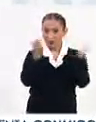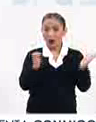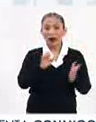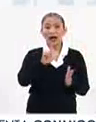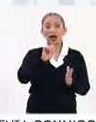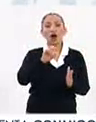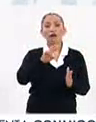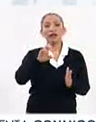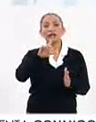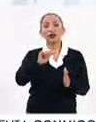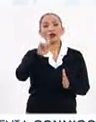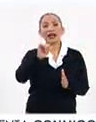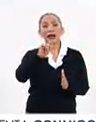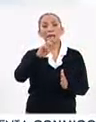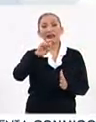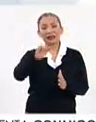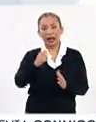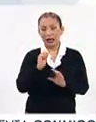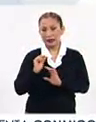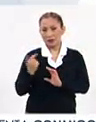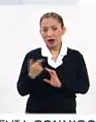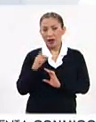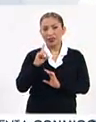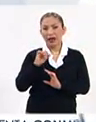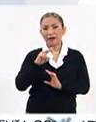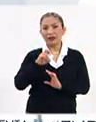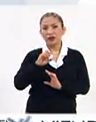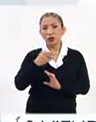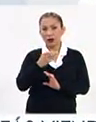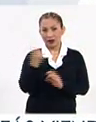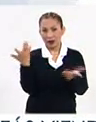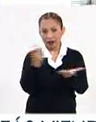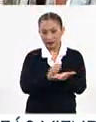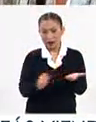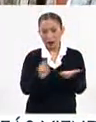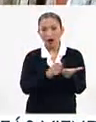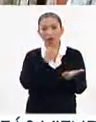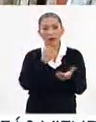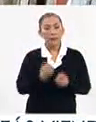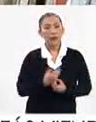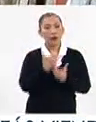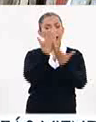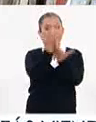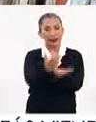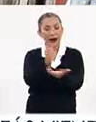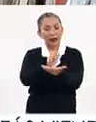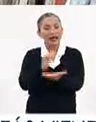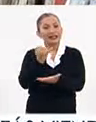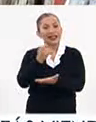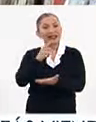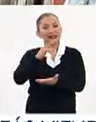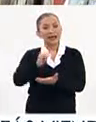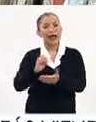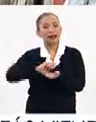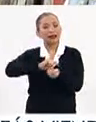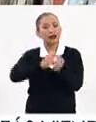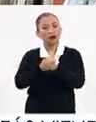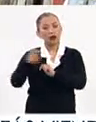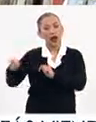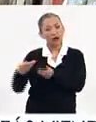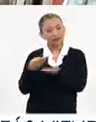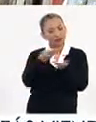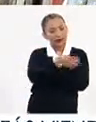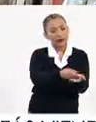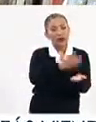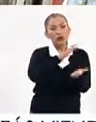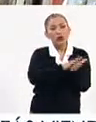la brisa, la más reciente publicación de David Huerta. Poeta, ensayista y traductor, nuestro autor entrega un libro que